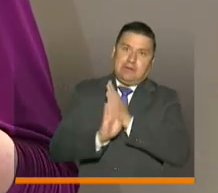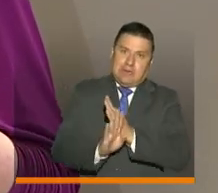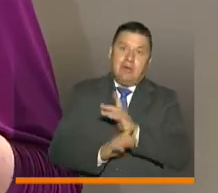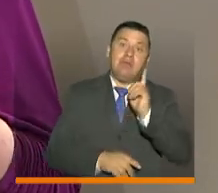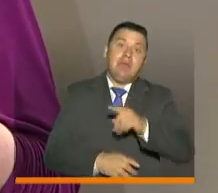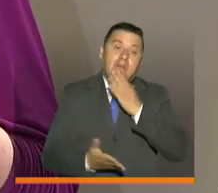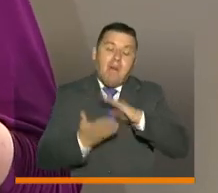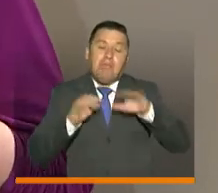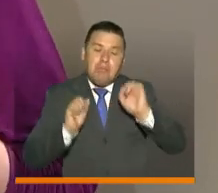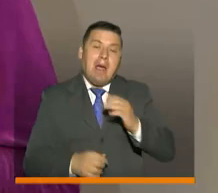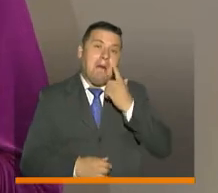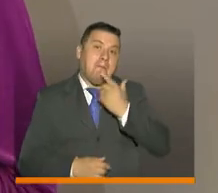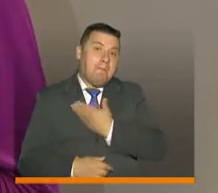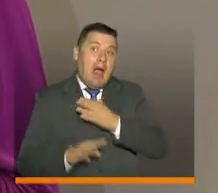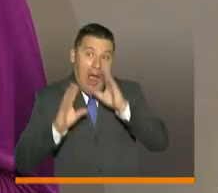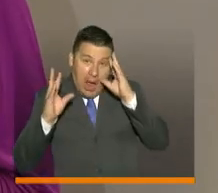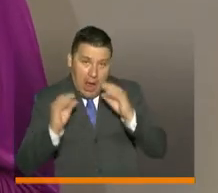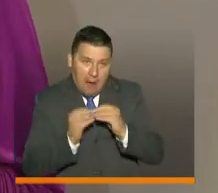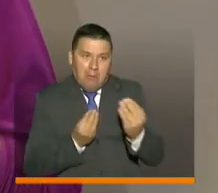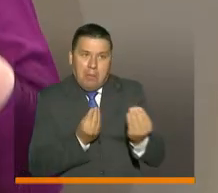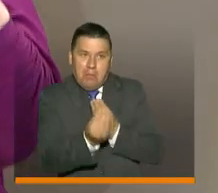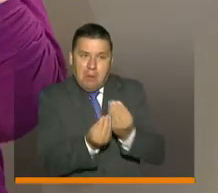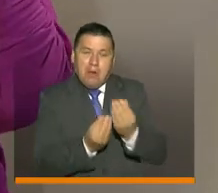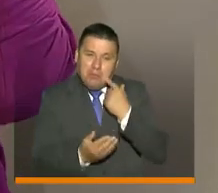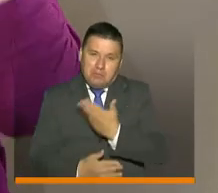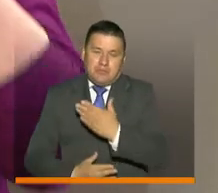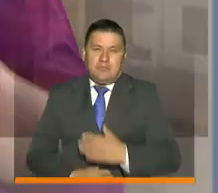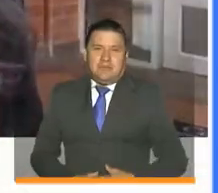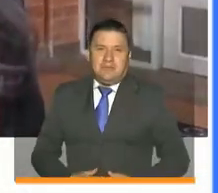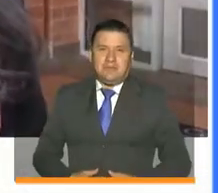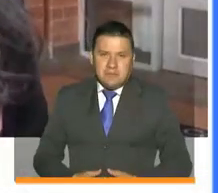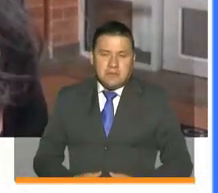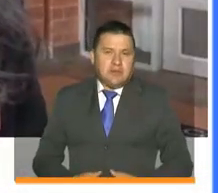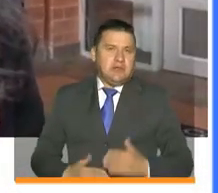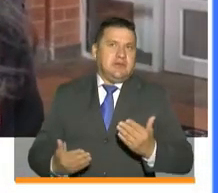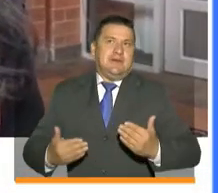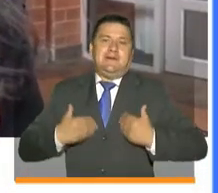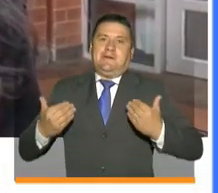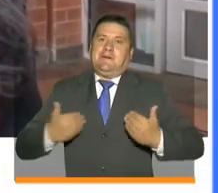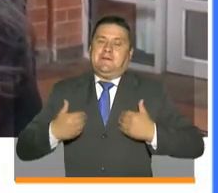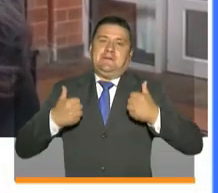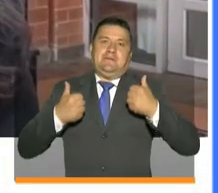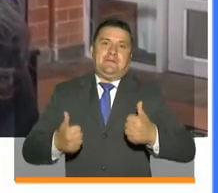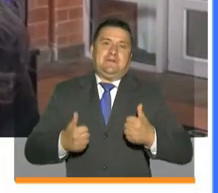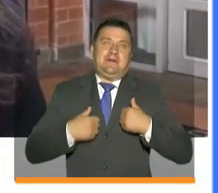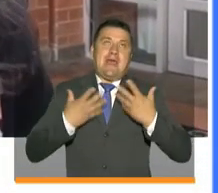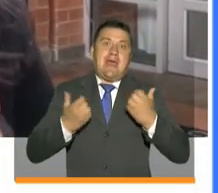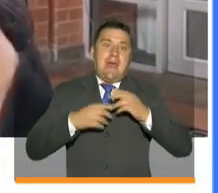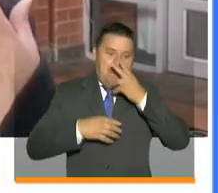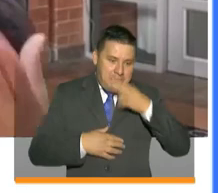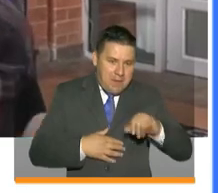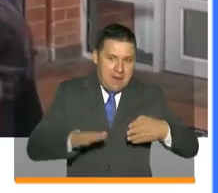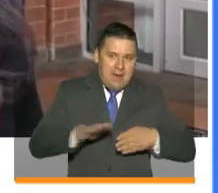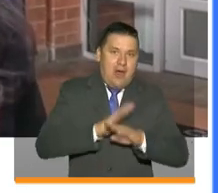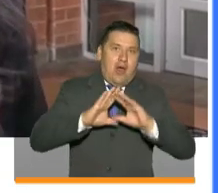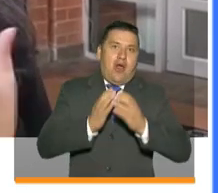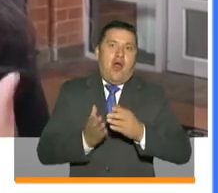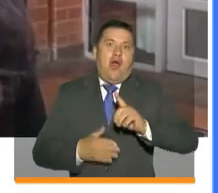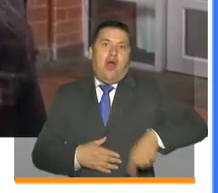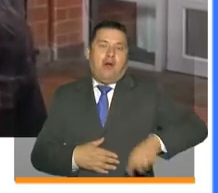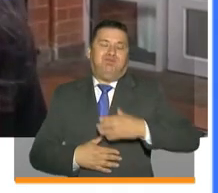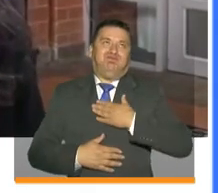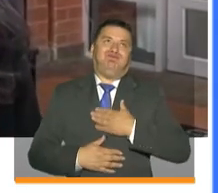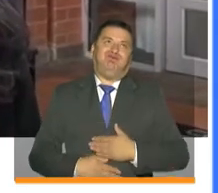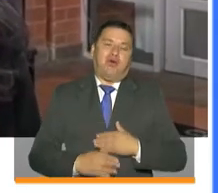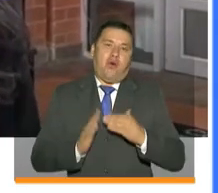de los padres, podemos tener estos procesos de alternancia. Estamos muy contentos de que nuestros hijos vuelvan al colegio, estamos tranquilos,